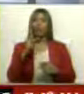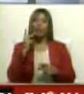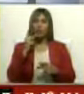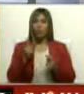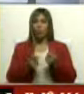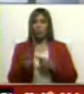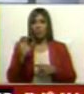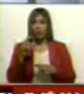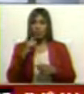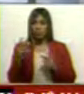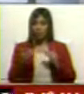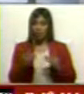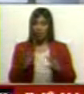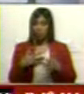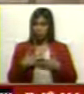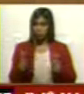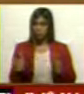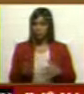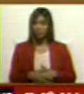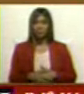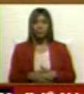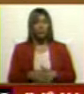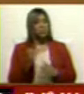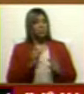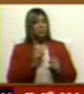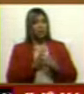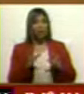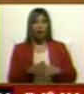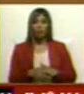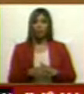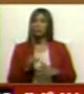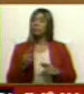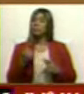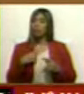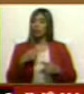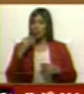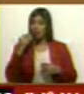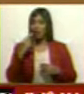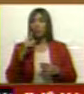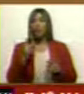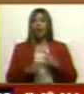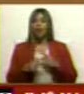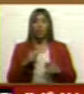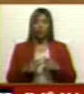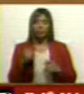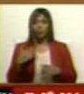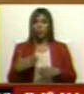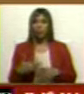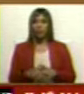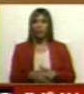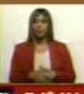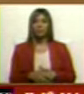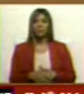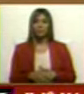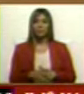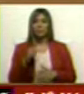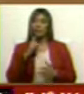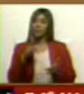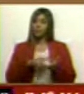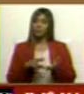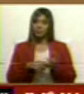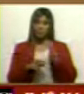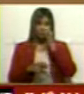debate de este proyecto de ley? Sí, efectivamente, en principio yo creo que una de las cosas importantes, y así lo ha